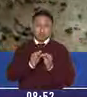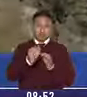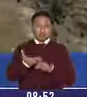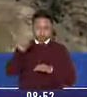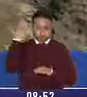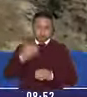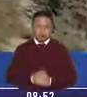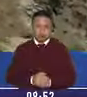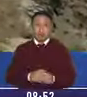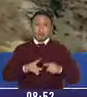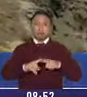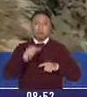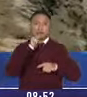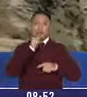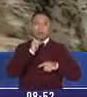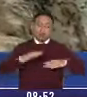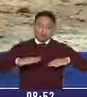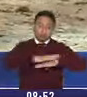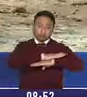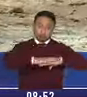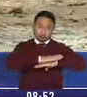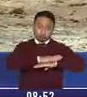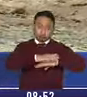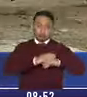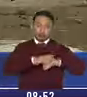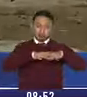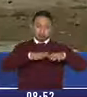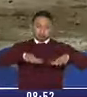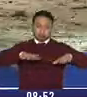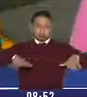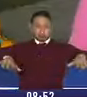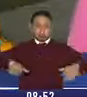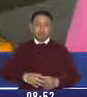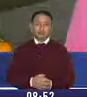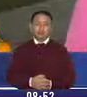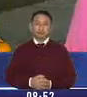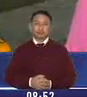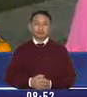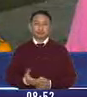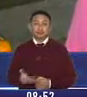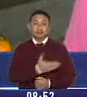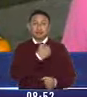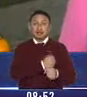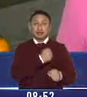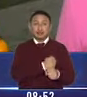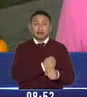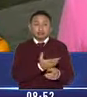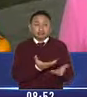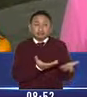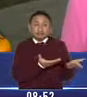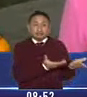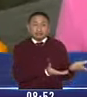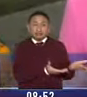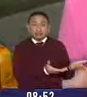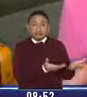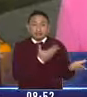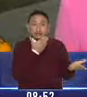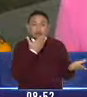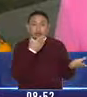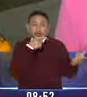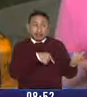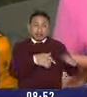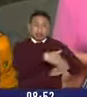días. Sin embargo, la obra no concluyó y se formaron varios baches. Dejan a medias el trabajo y eso no es posible porque es una vía